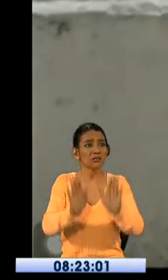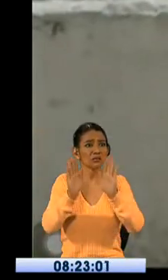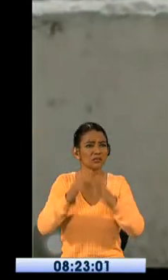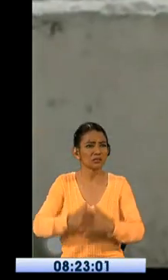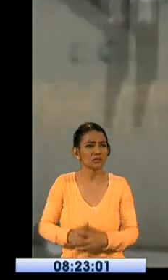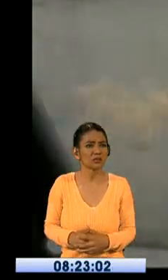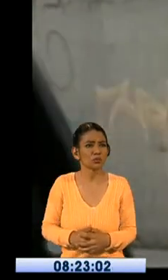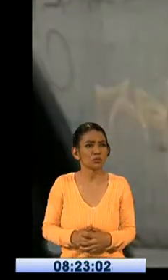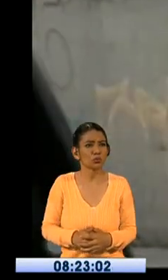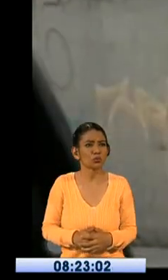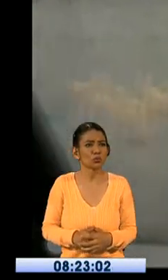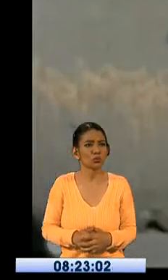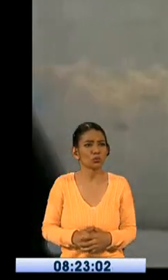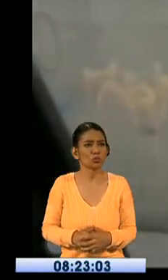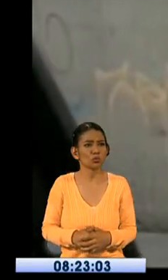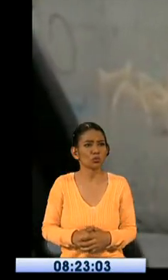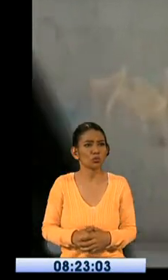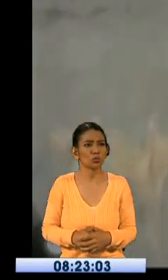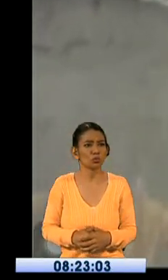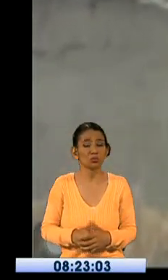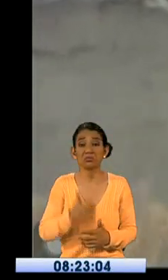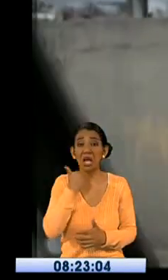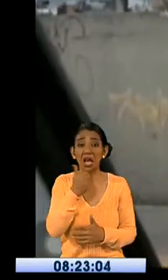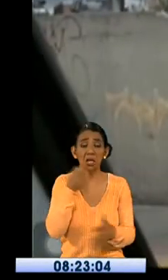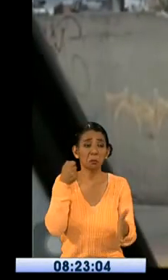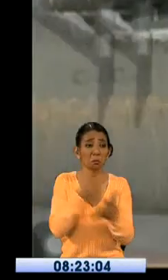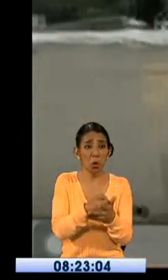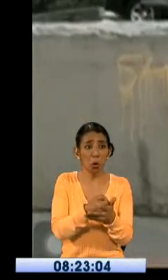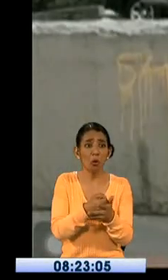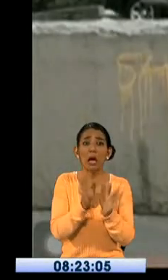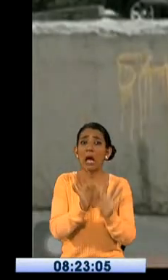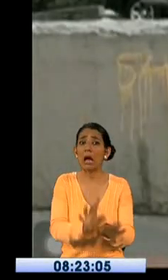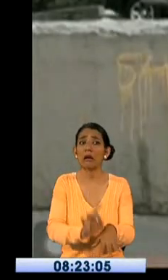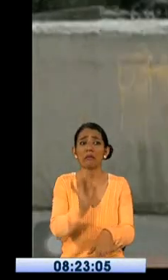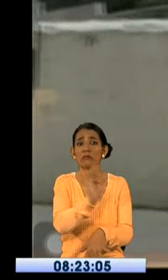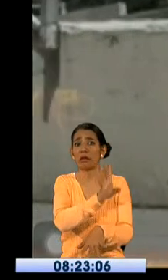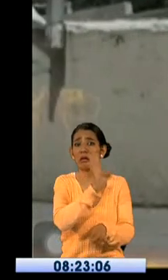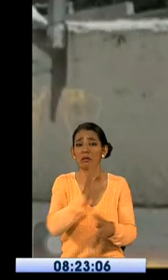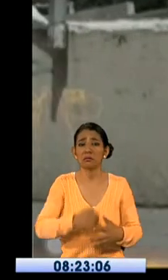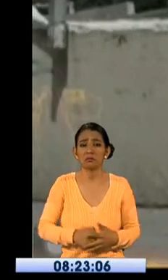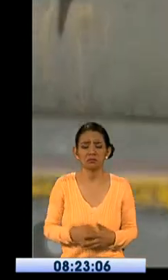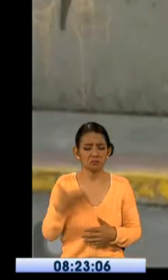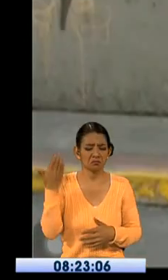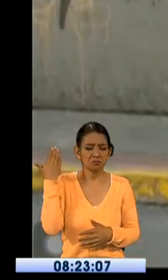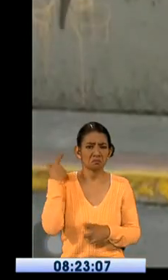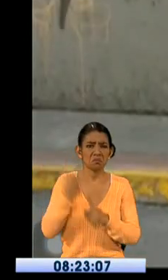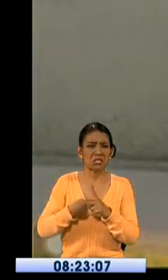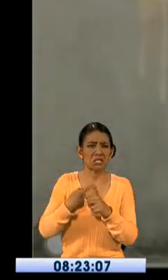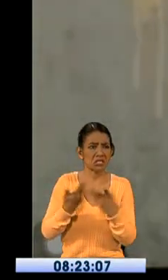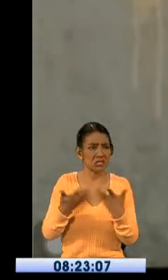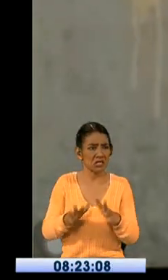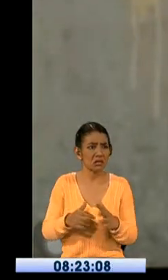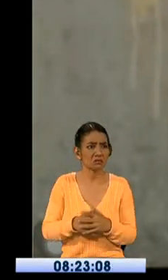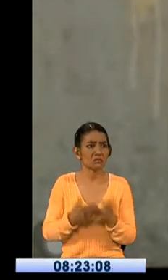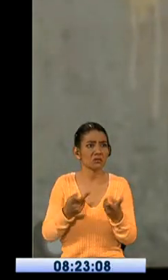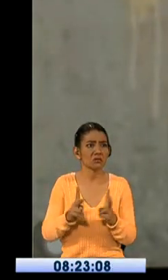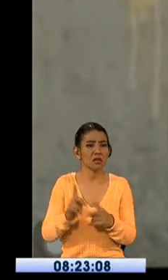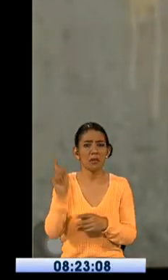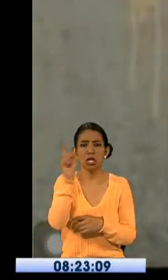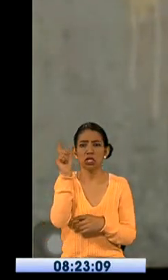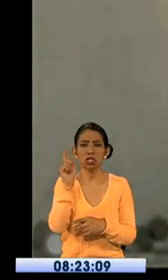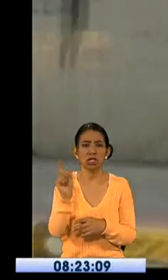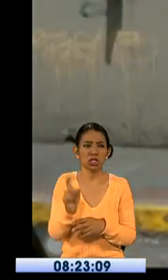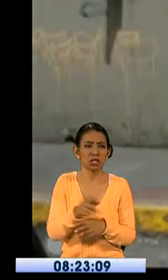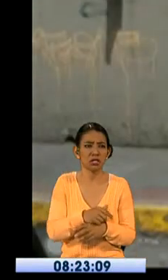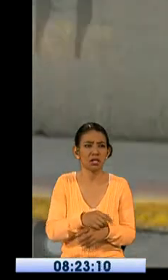¡Wow! Miren ustedes, alguien se pepió y ahí lo dejaron. Hace meses, de pasito se les dañó la pintura a estos condenados que